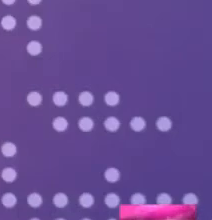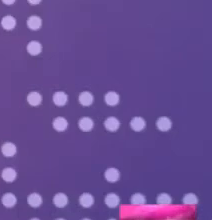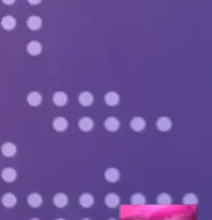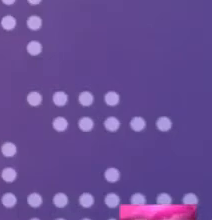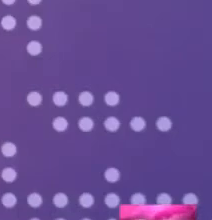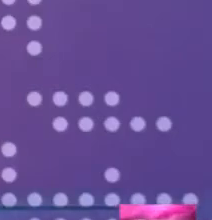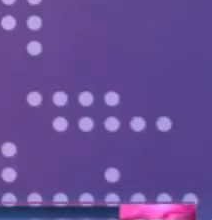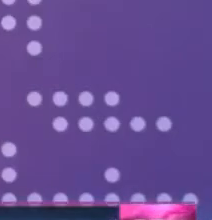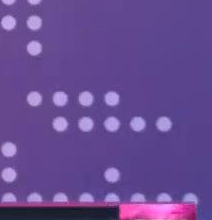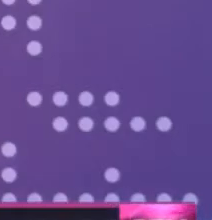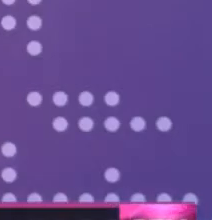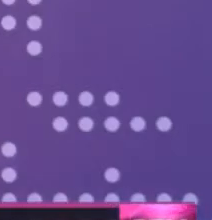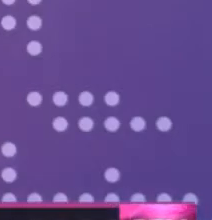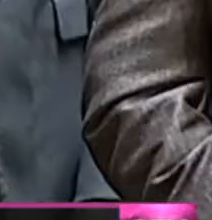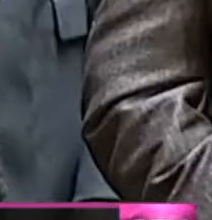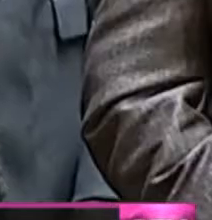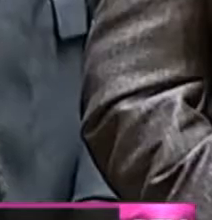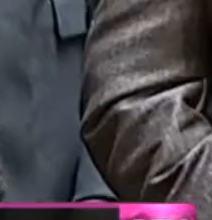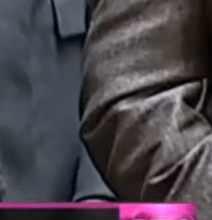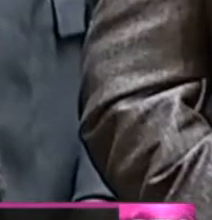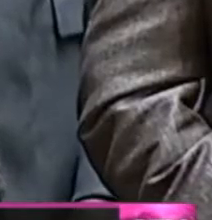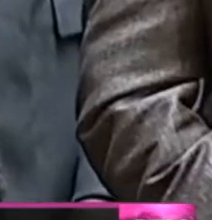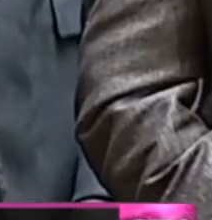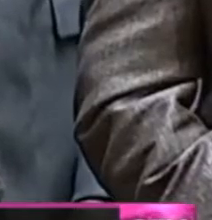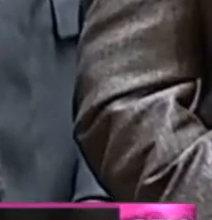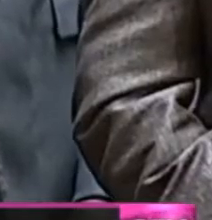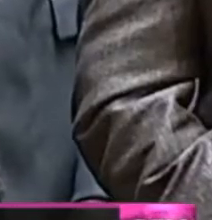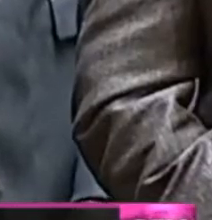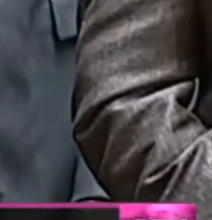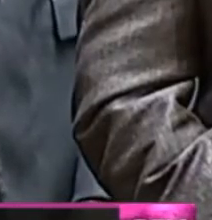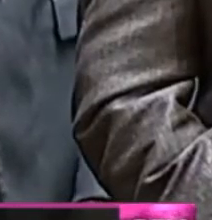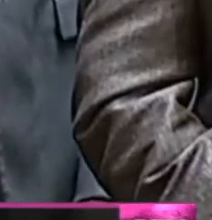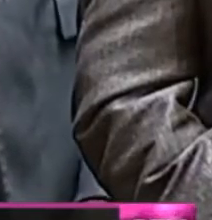Murubi salva su Yanin Áñez, opa imiani titaneta jae macaipo,